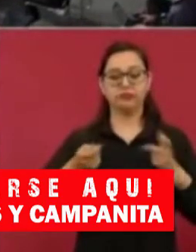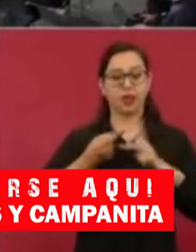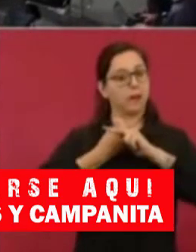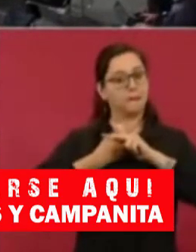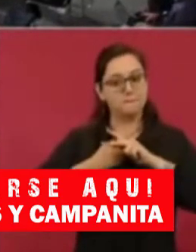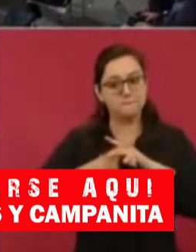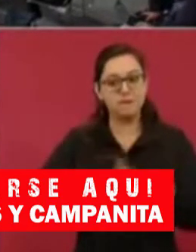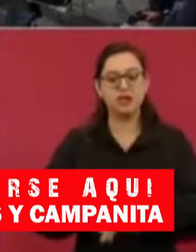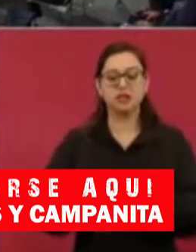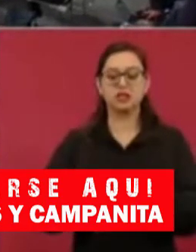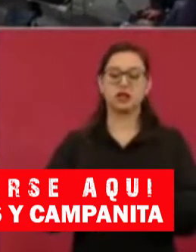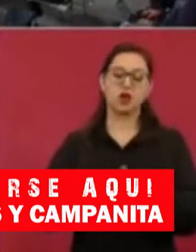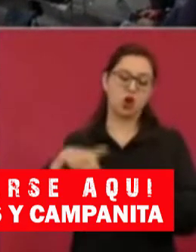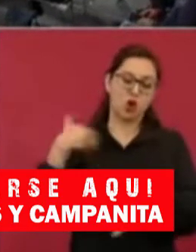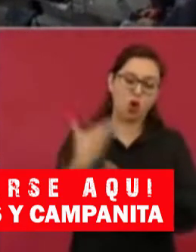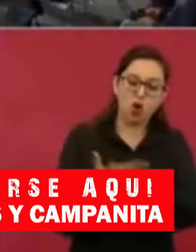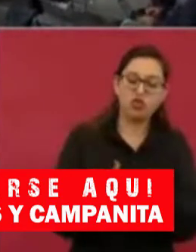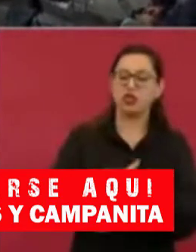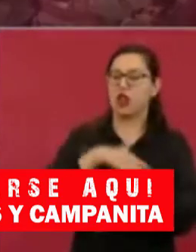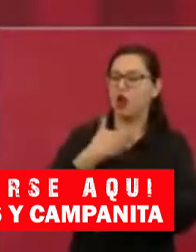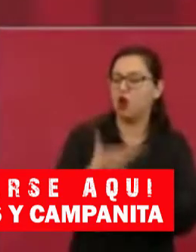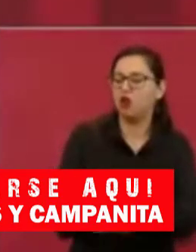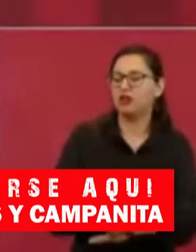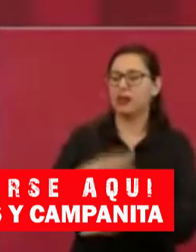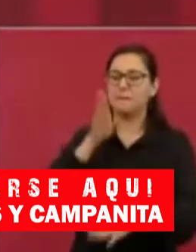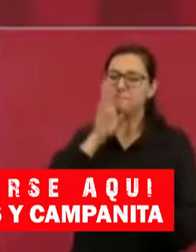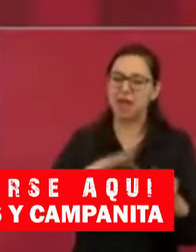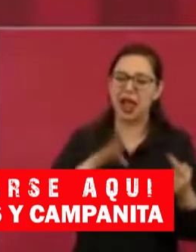a los jóvenes, porque esto fue